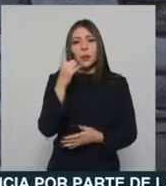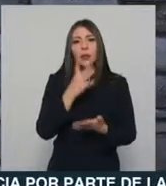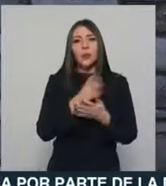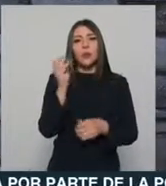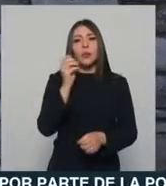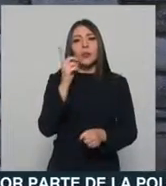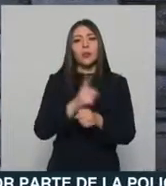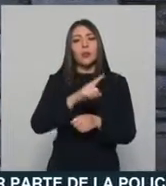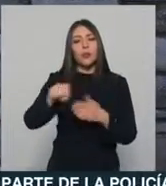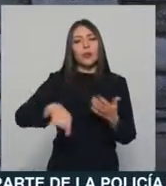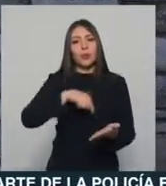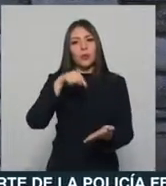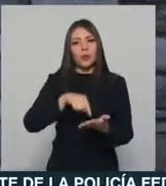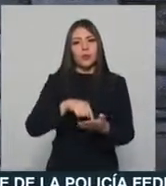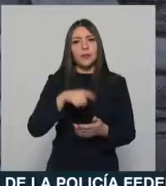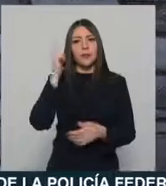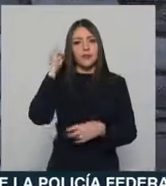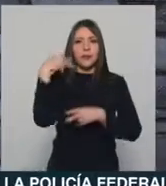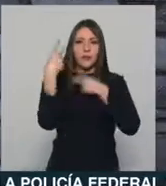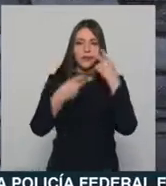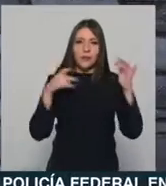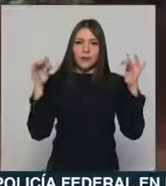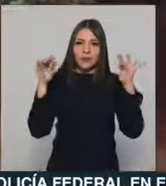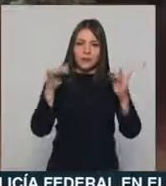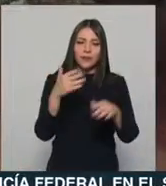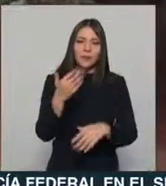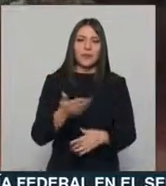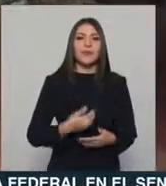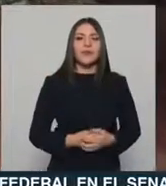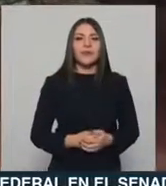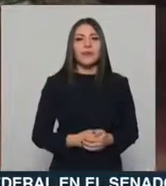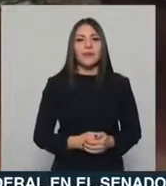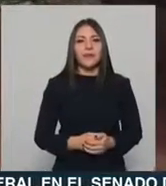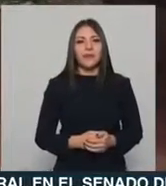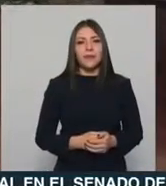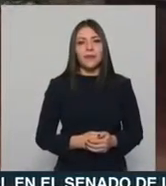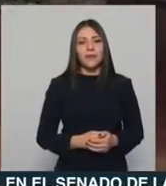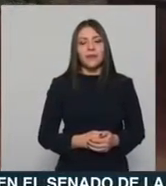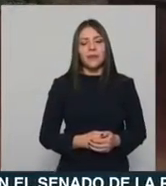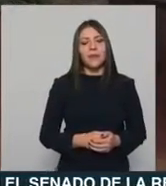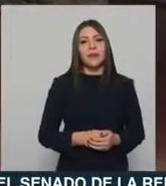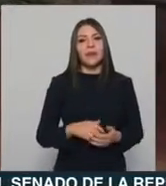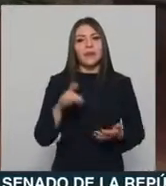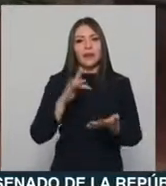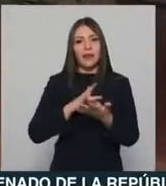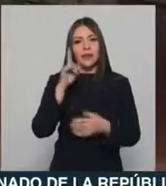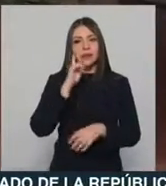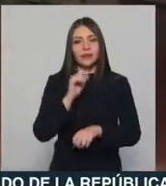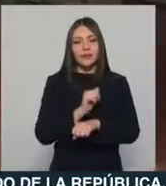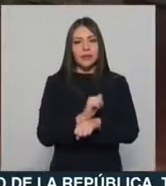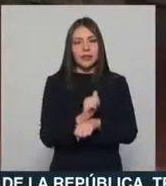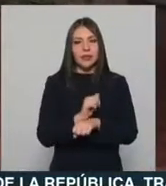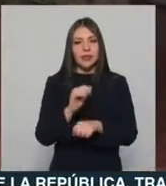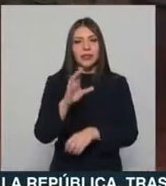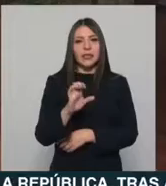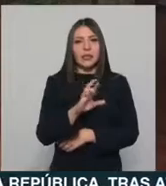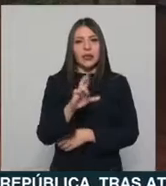espacio, ¿no? En este escenario. Los esperamos, vayan. Ahí estaremos. Muchísimas gracias. Iracema Hernández, actriz de Cerrojo